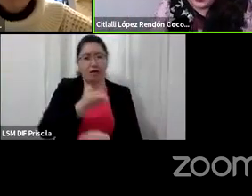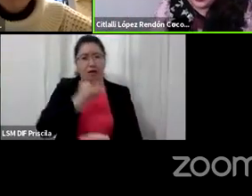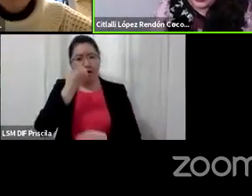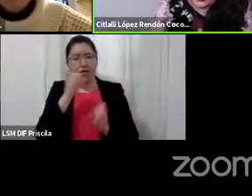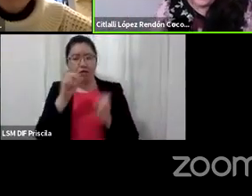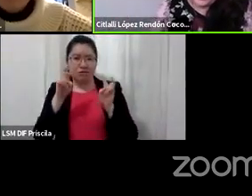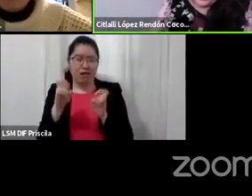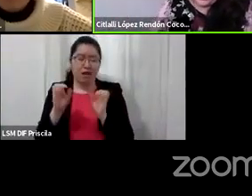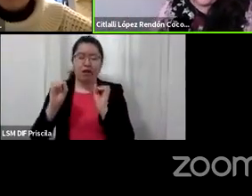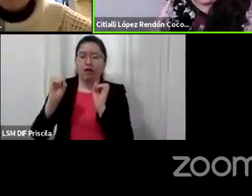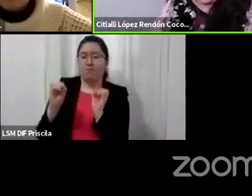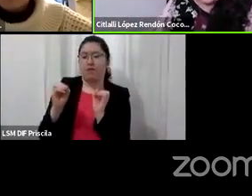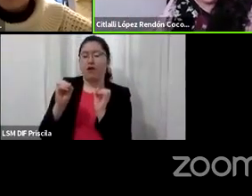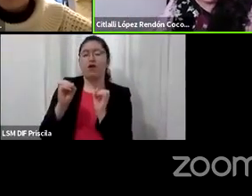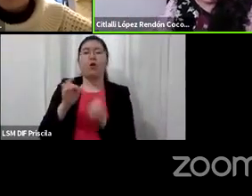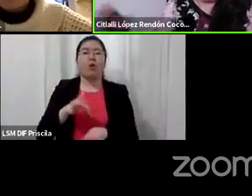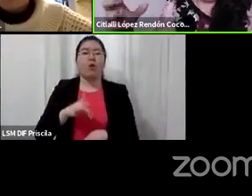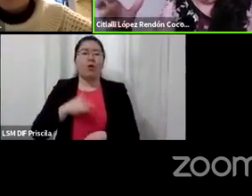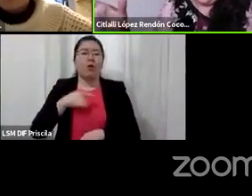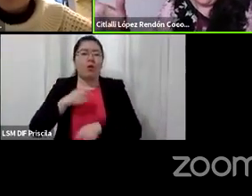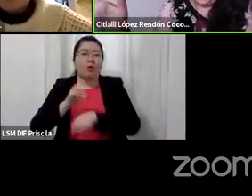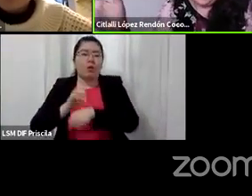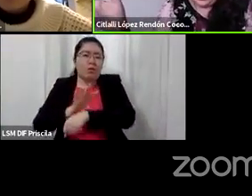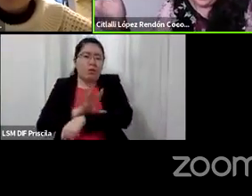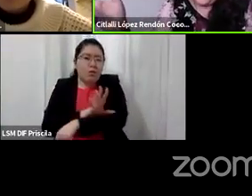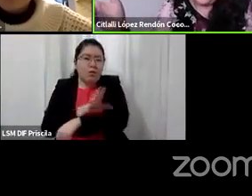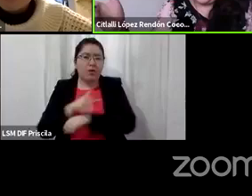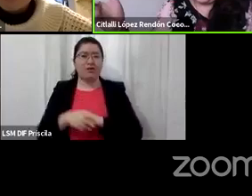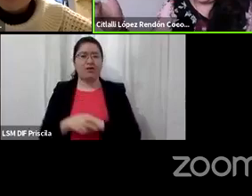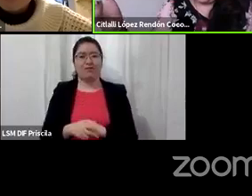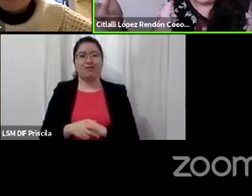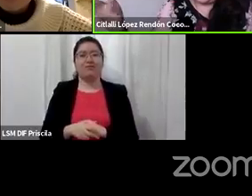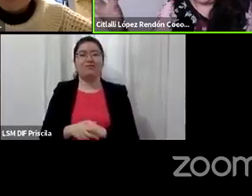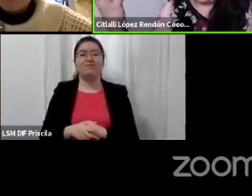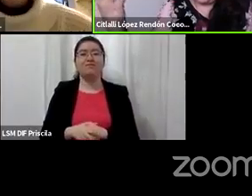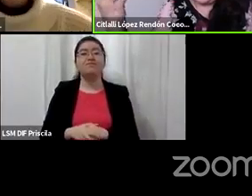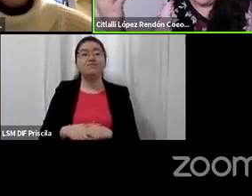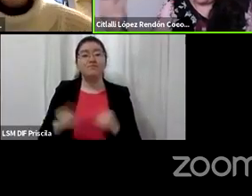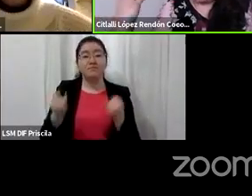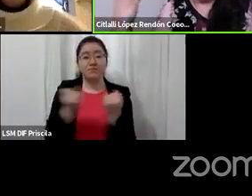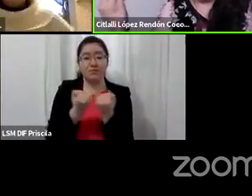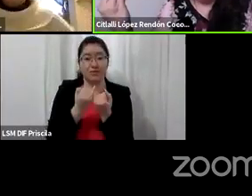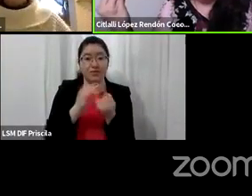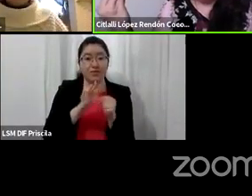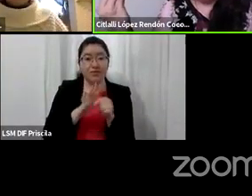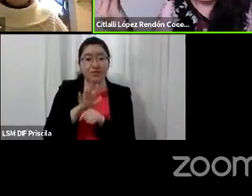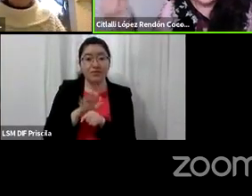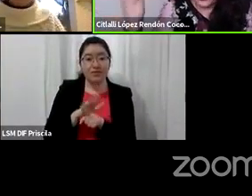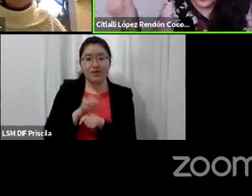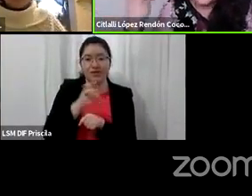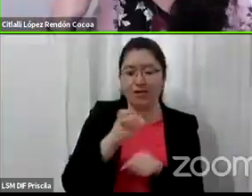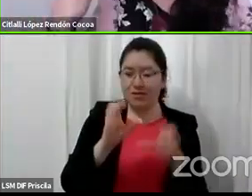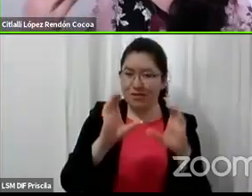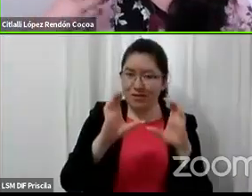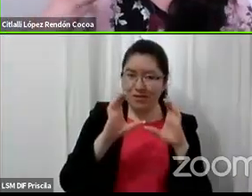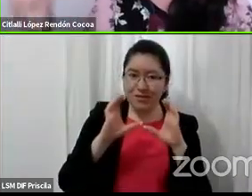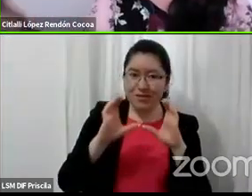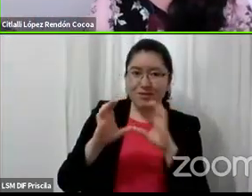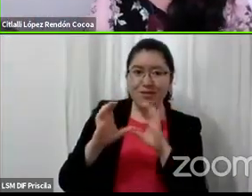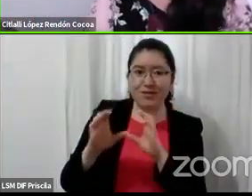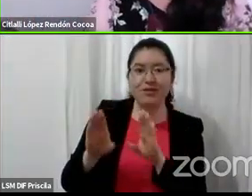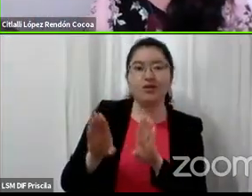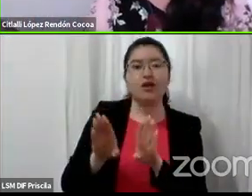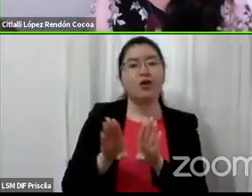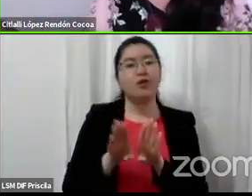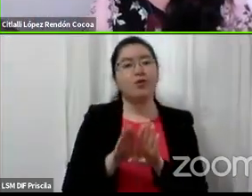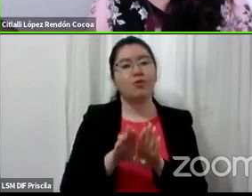Lourdes, y en ese sentido, pues tienen esta cuestión del cuidado como asumir la expectativa de